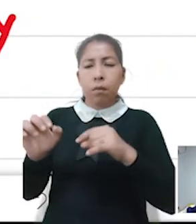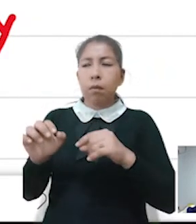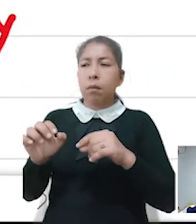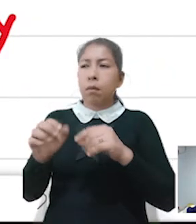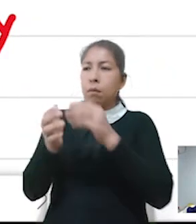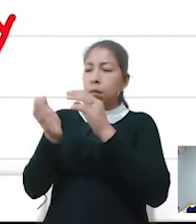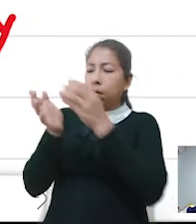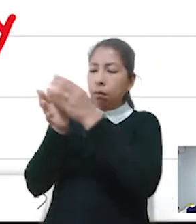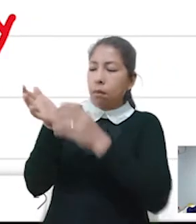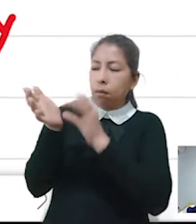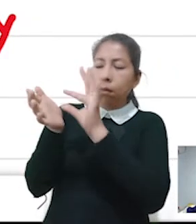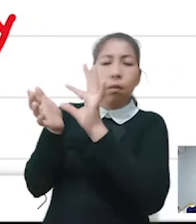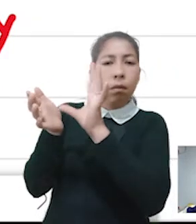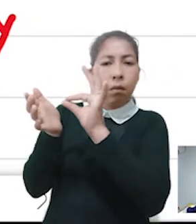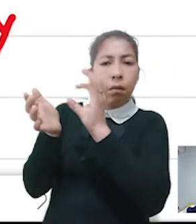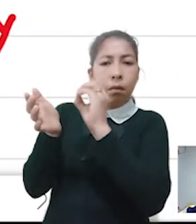90 grados